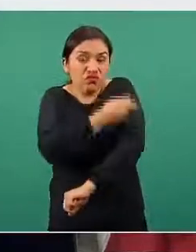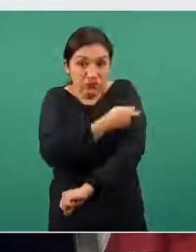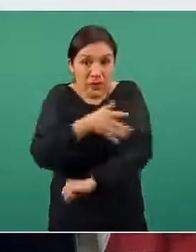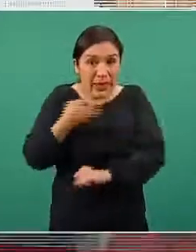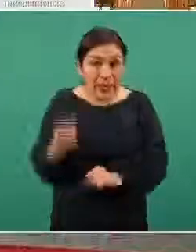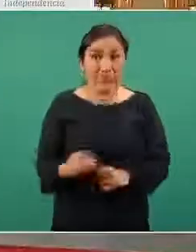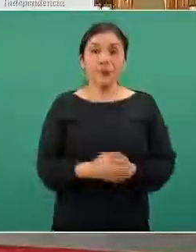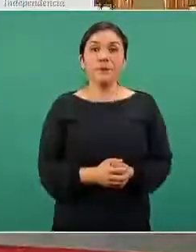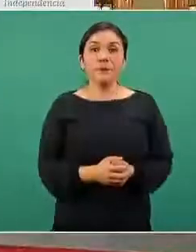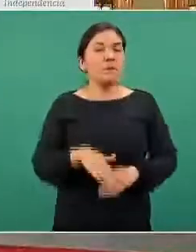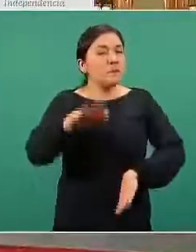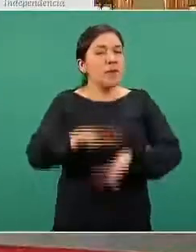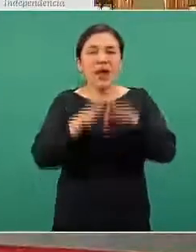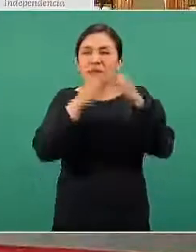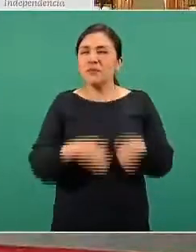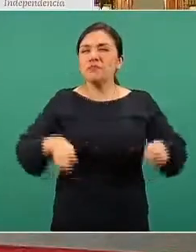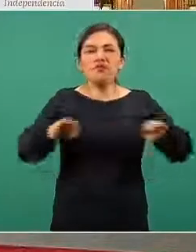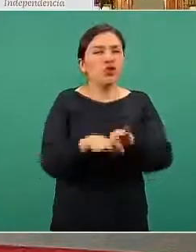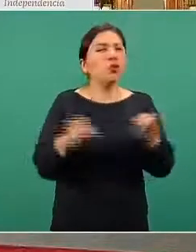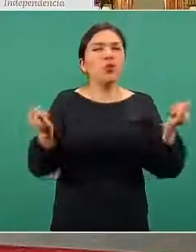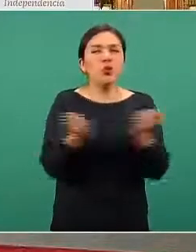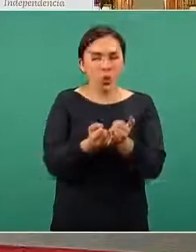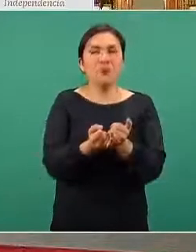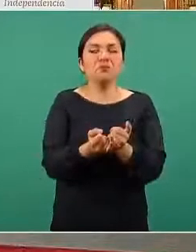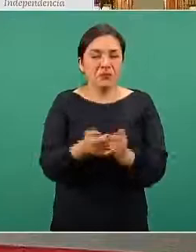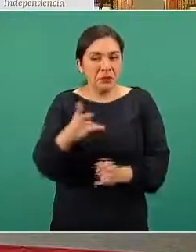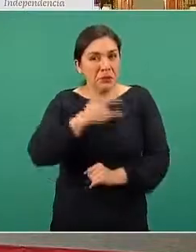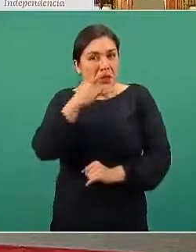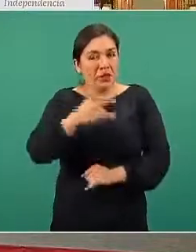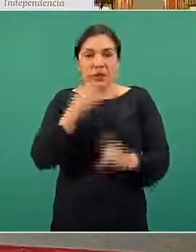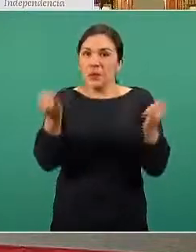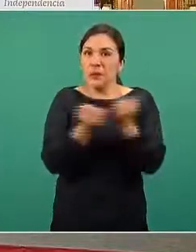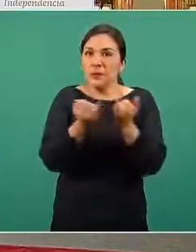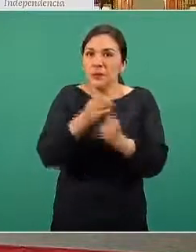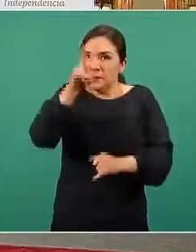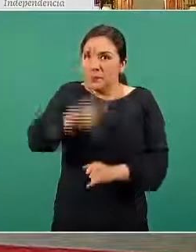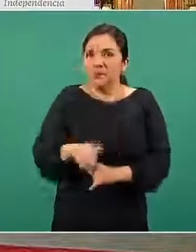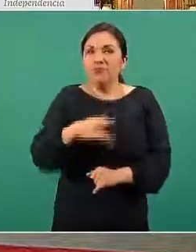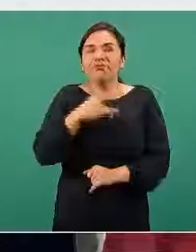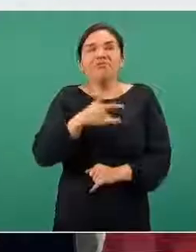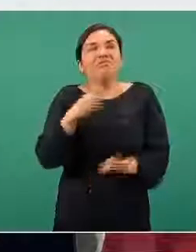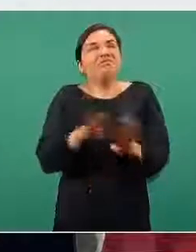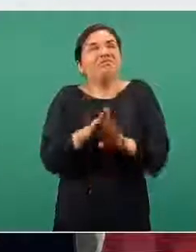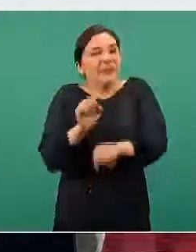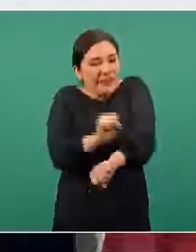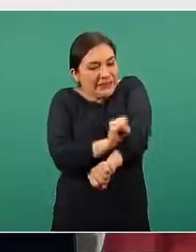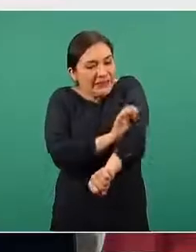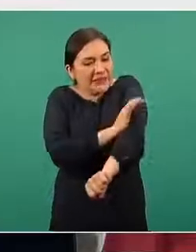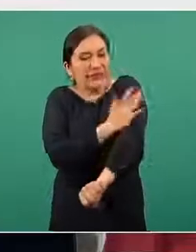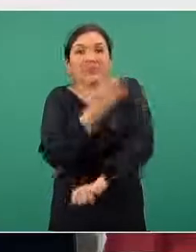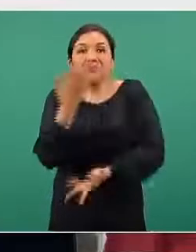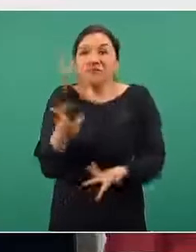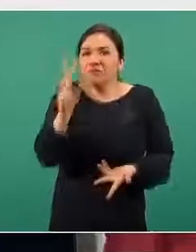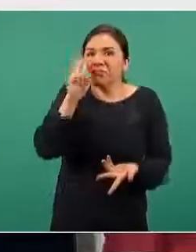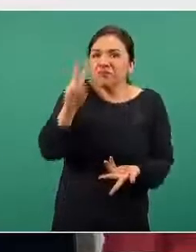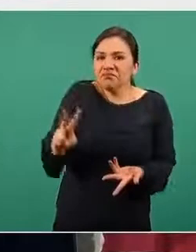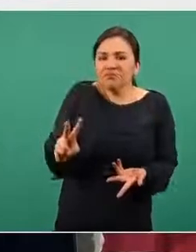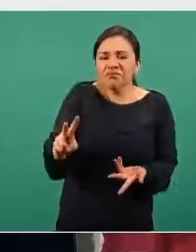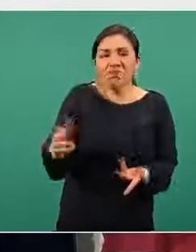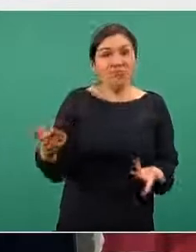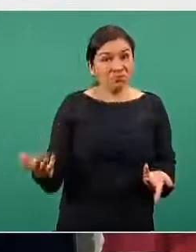más importante también, y que nos llena también de mucha sensibilidad, es ver,